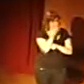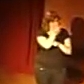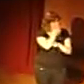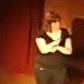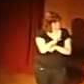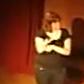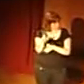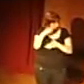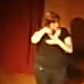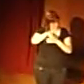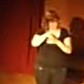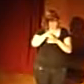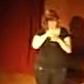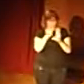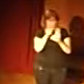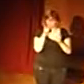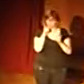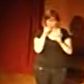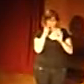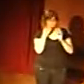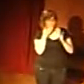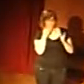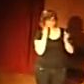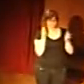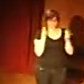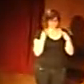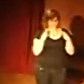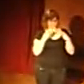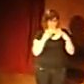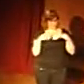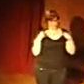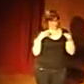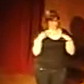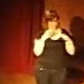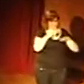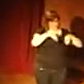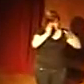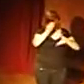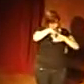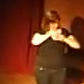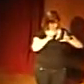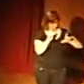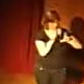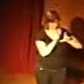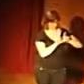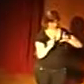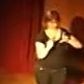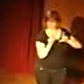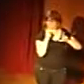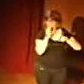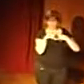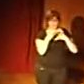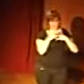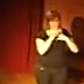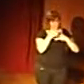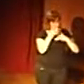dentro de viviendo habitando disfrutando de estos monumentos Por qué Porque en este caso en algunos casos brambila incluso